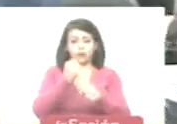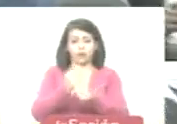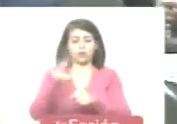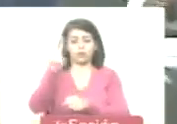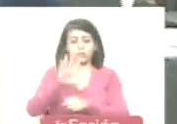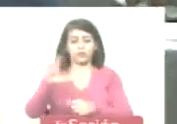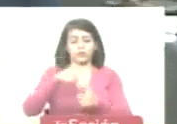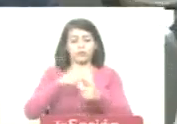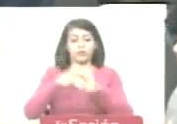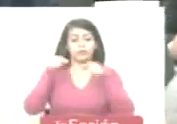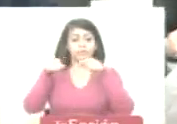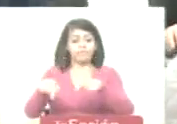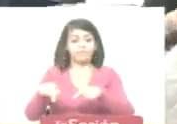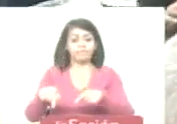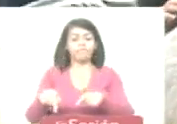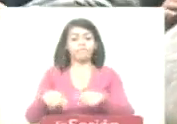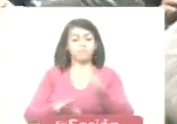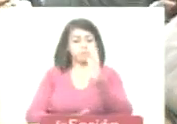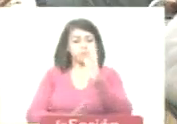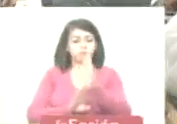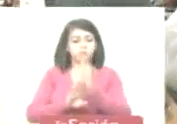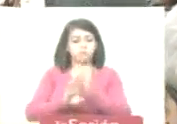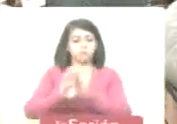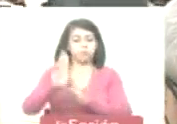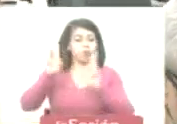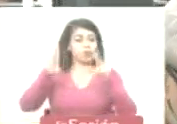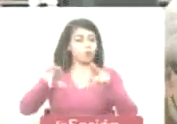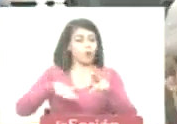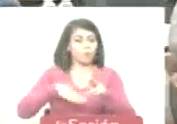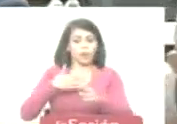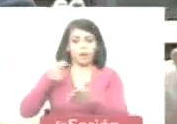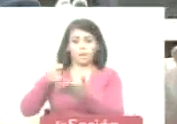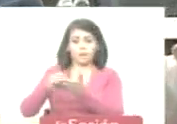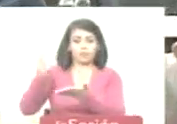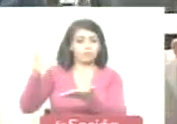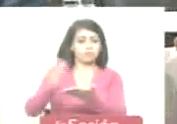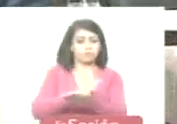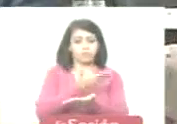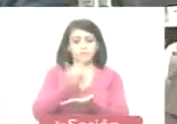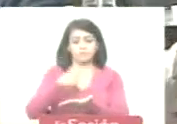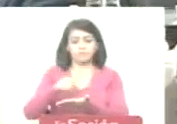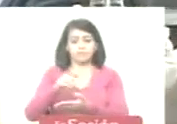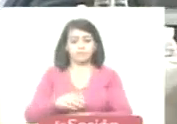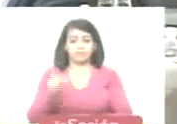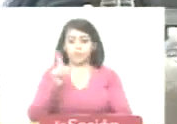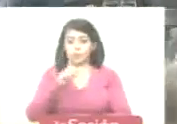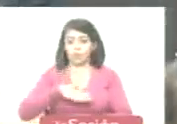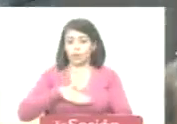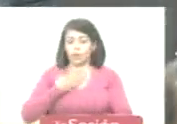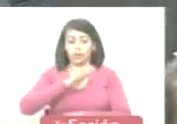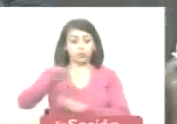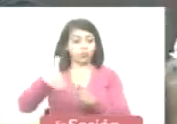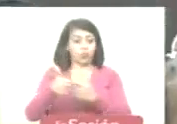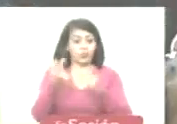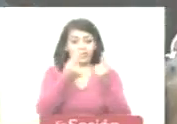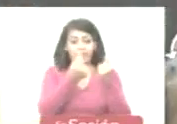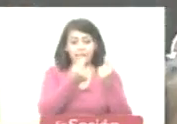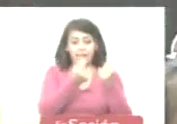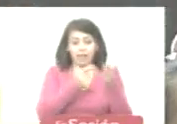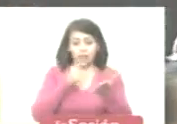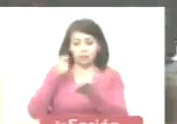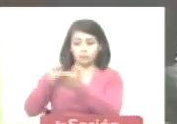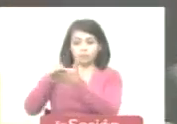que, por cierto, son progresivas y jamás pueden ser derogatorias de esa progresividad. Todos esos recursos